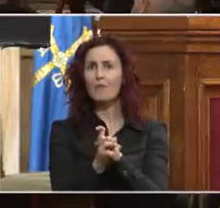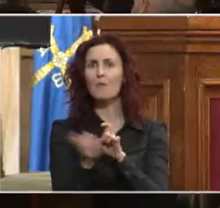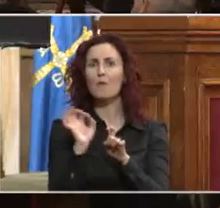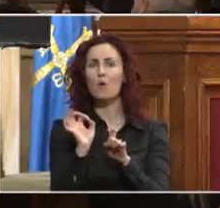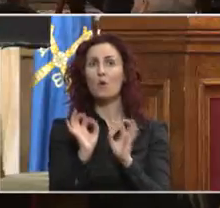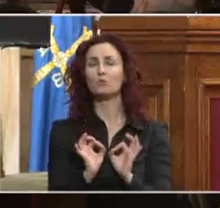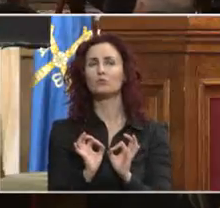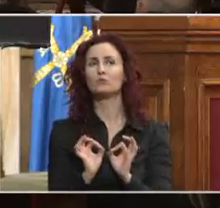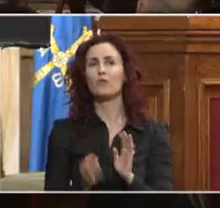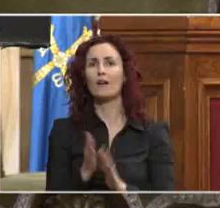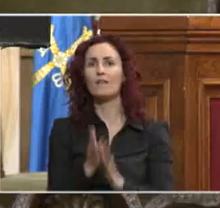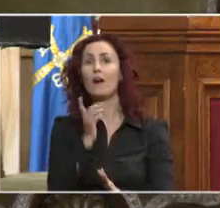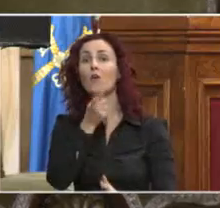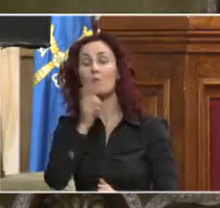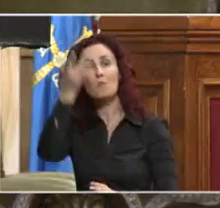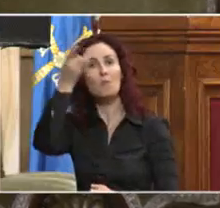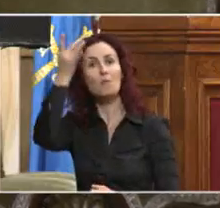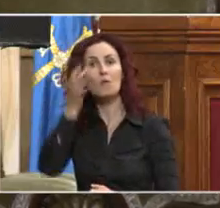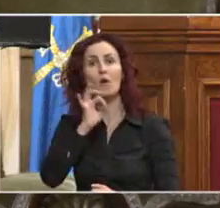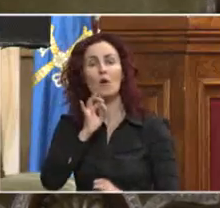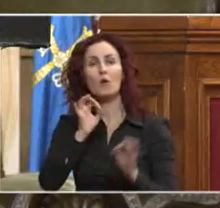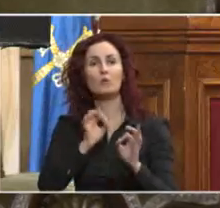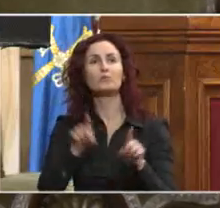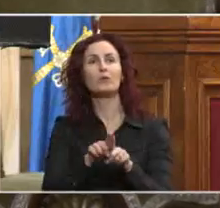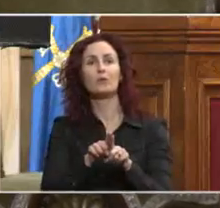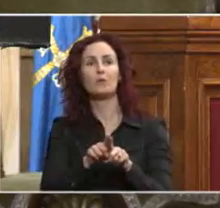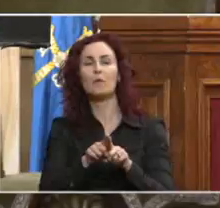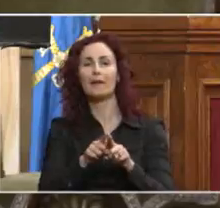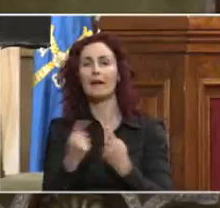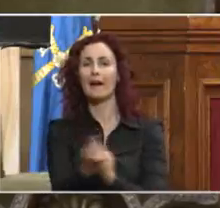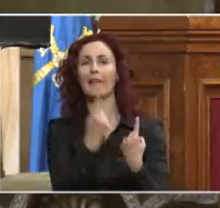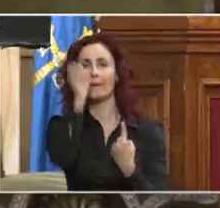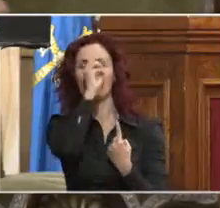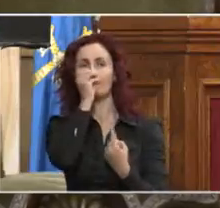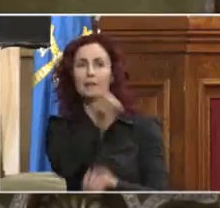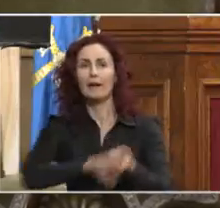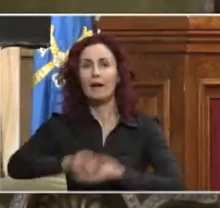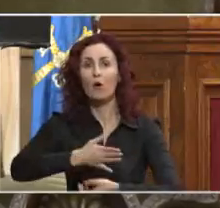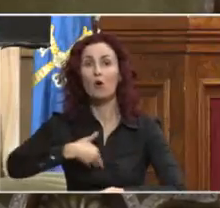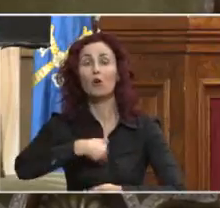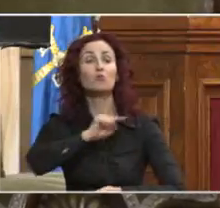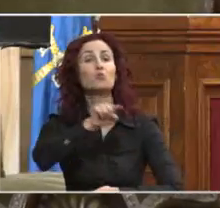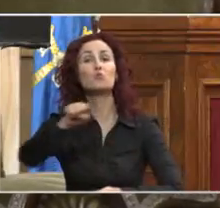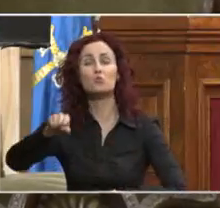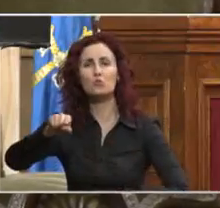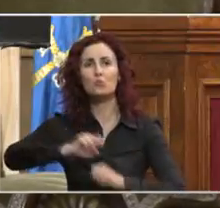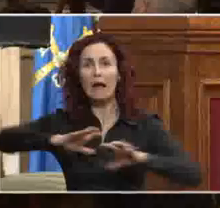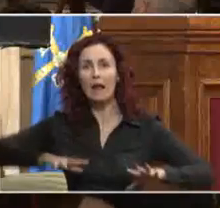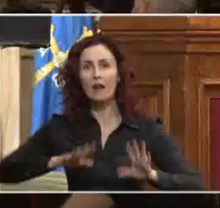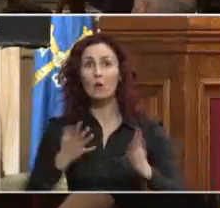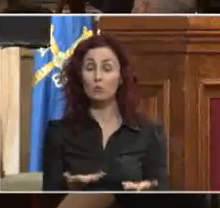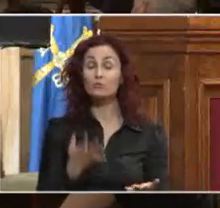cómo funciona ese proceso creativo, si es una lluvia de ideas o tenéis muy bien repartidos los roles o cómo funciona. Bueno, en